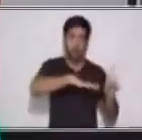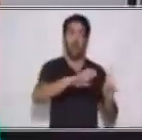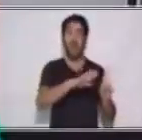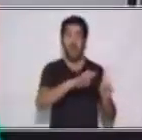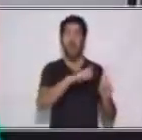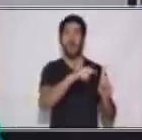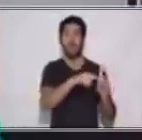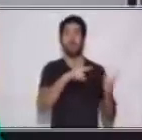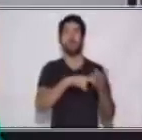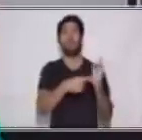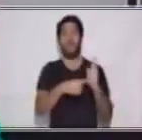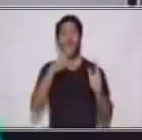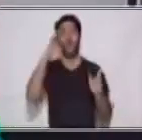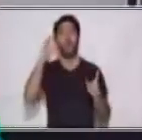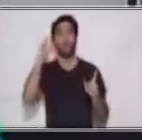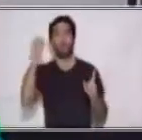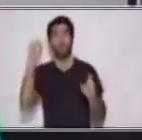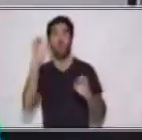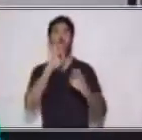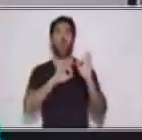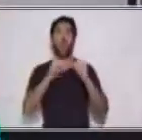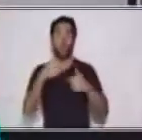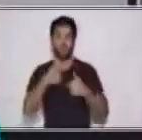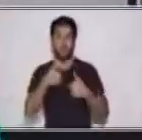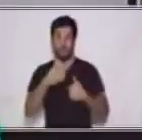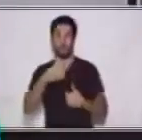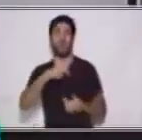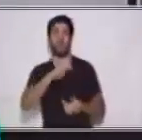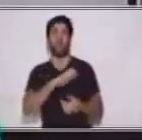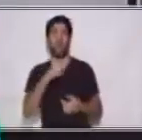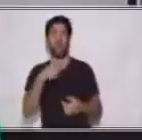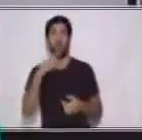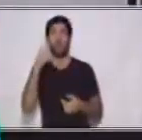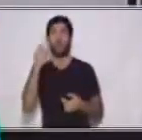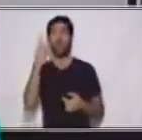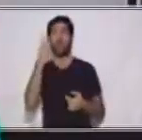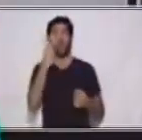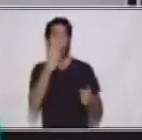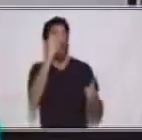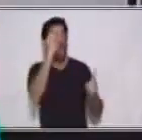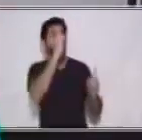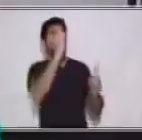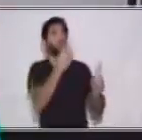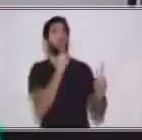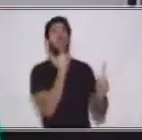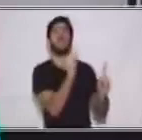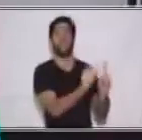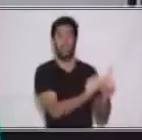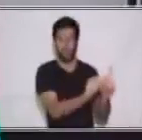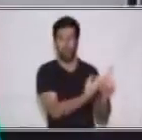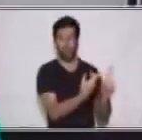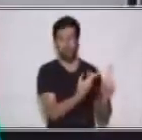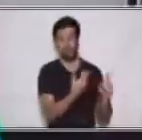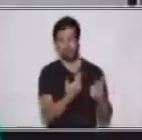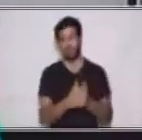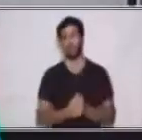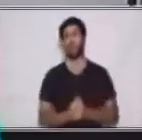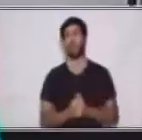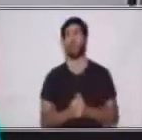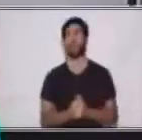las opiniones o los puntos de vista personales que el autor o tú puedes compartir con las demás